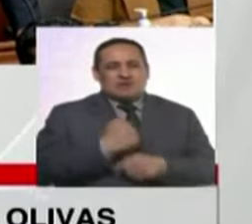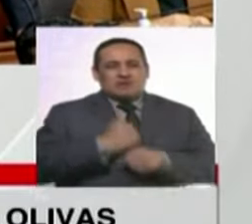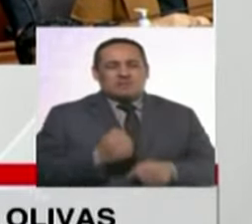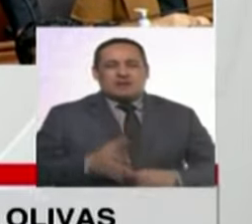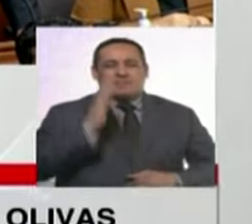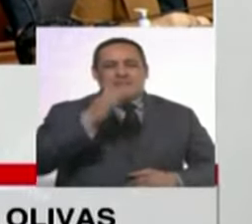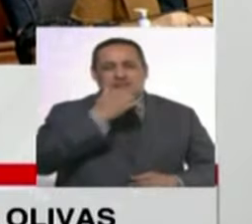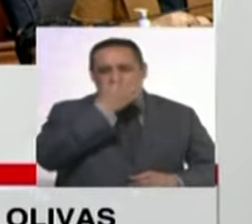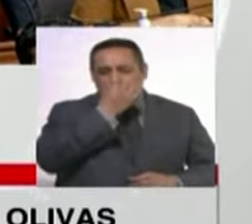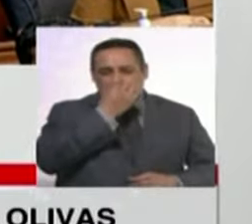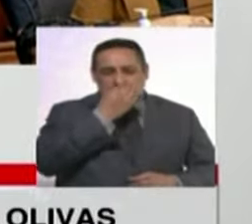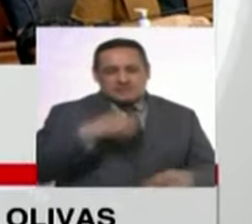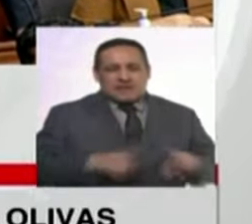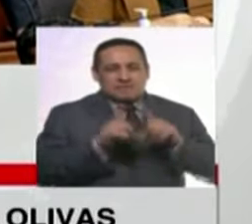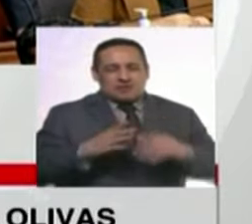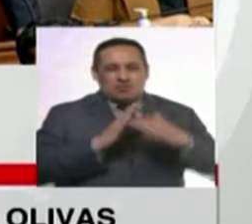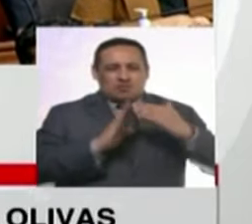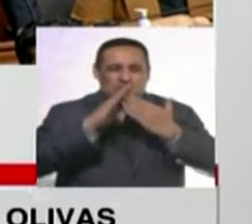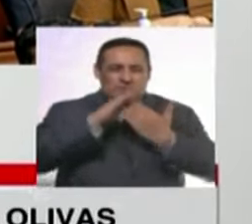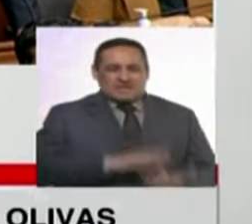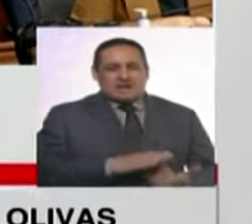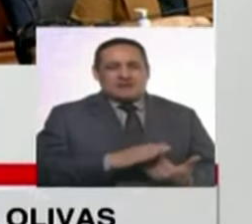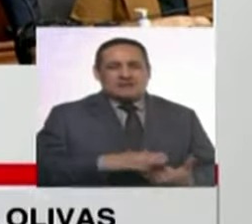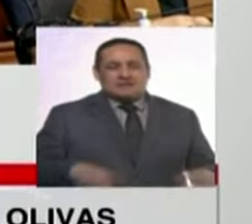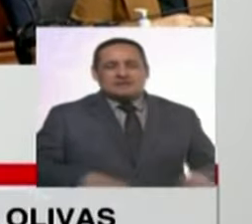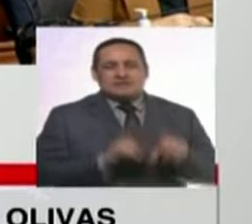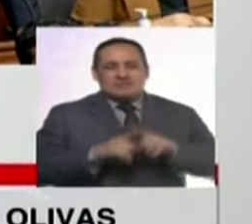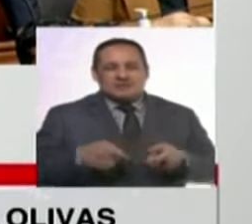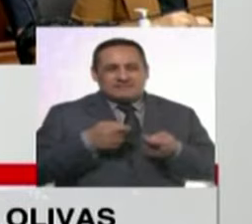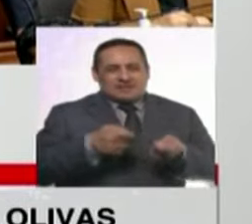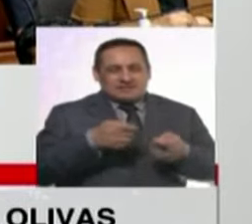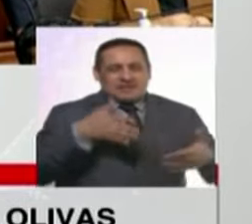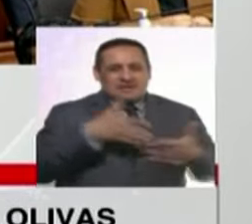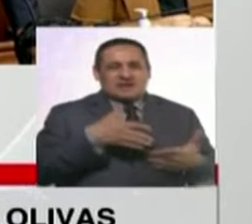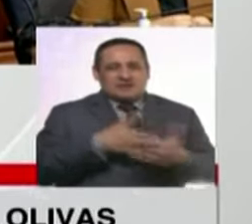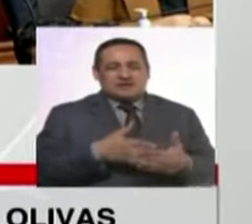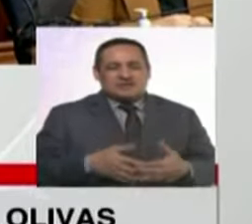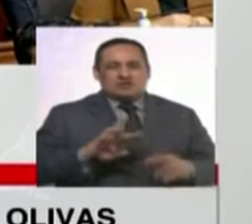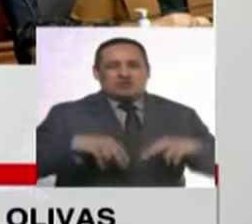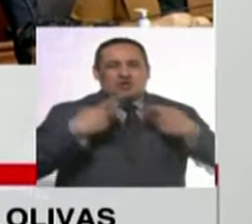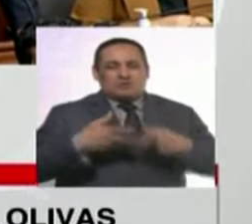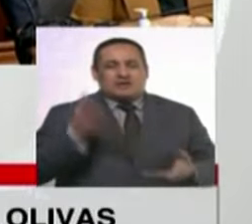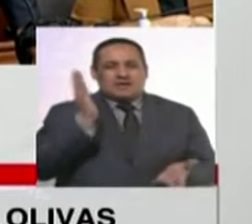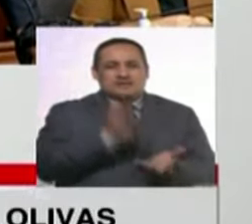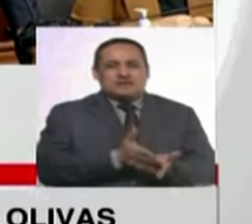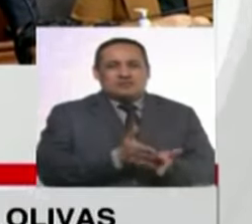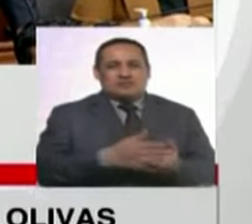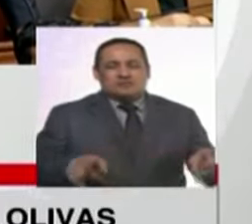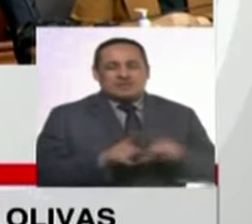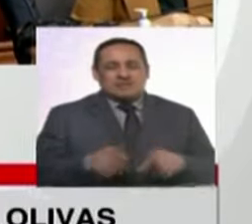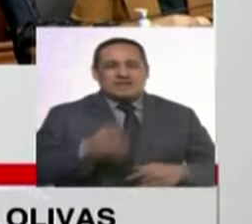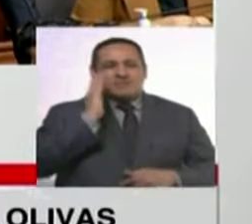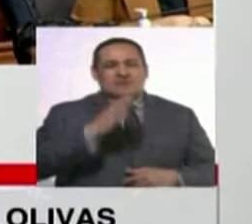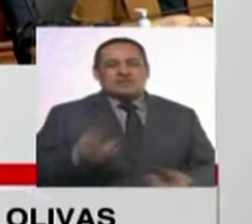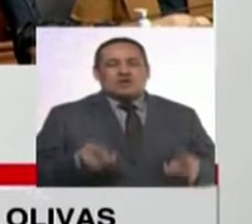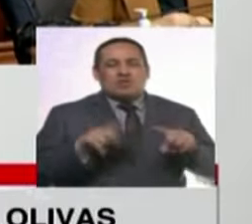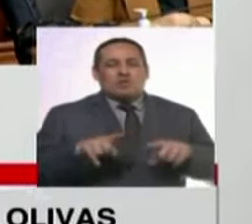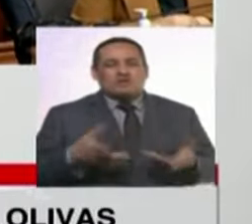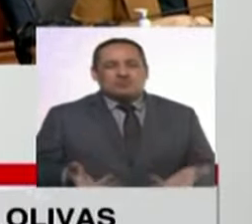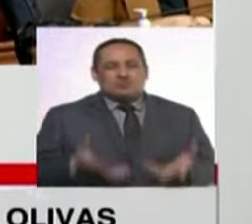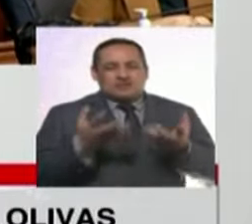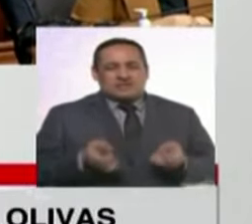someterla humillarla intimidarla y agraviarla la somete cuando